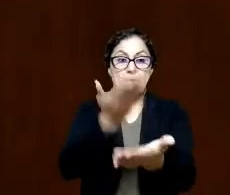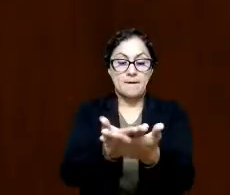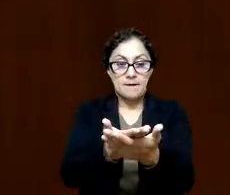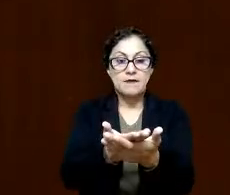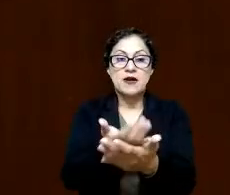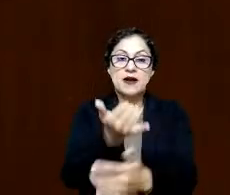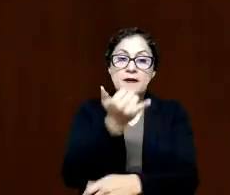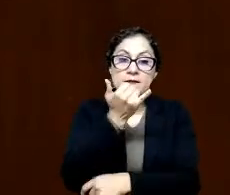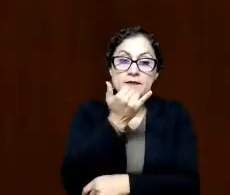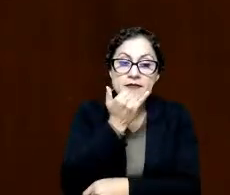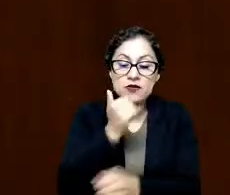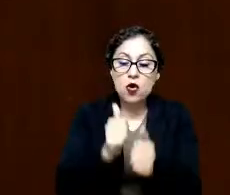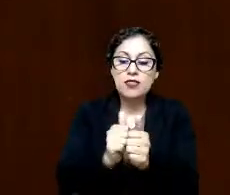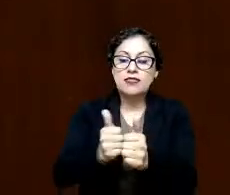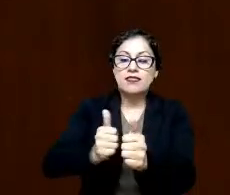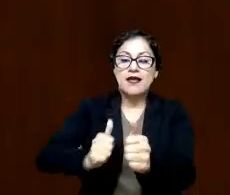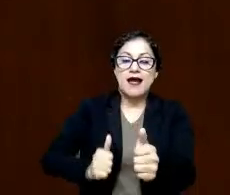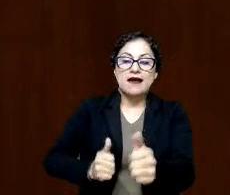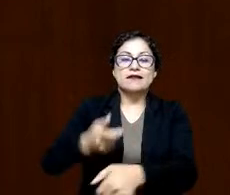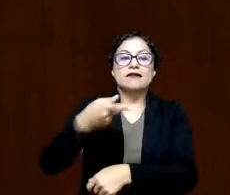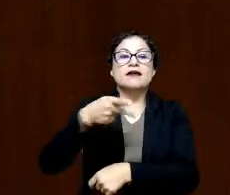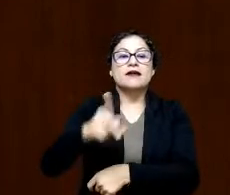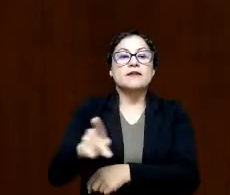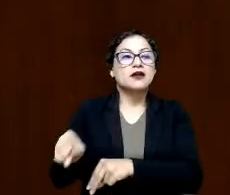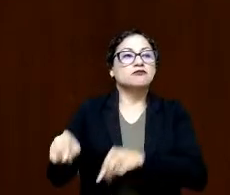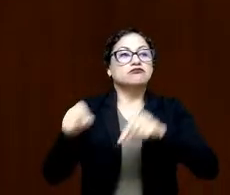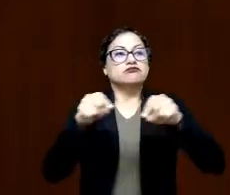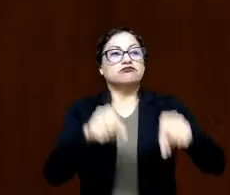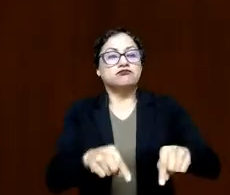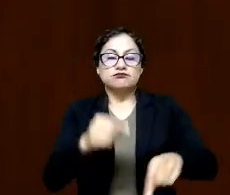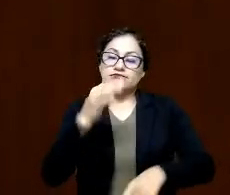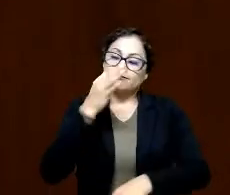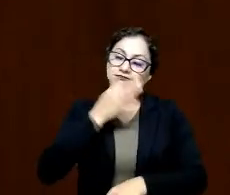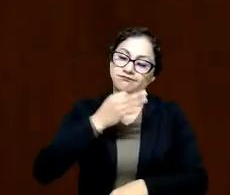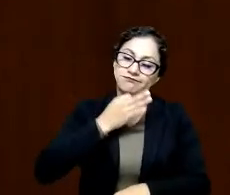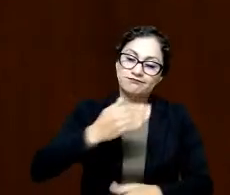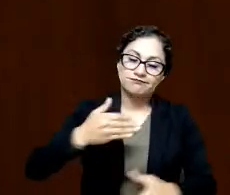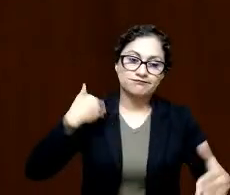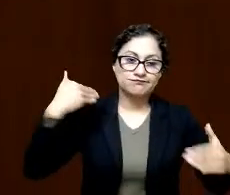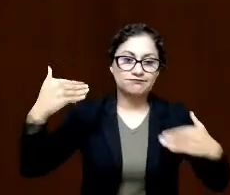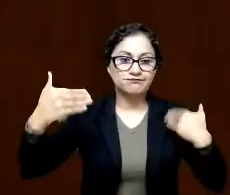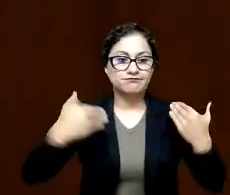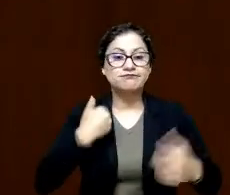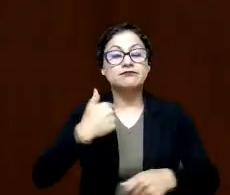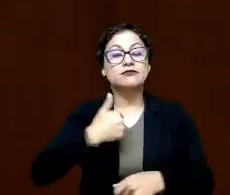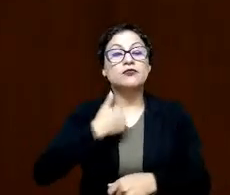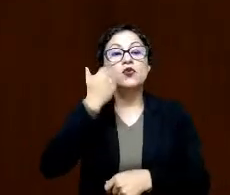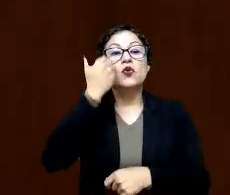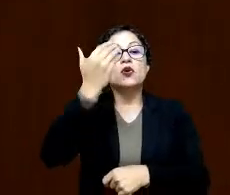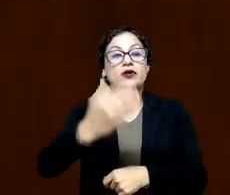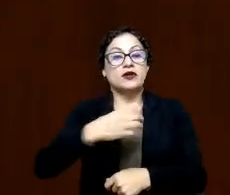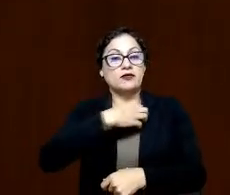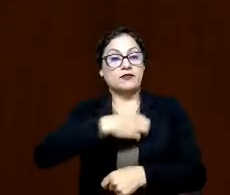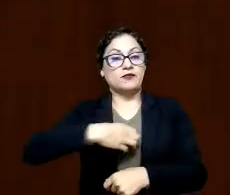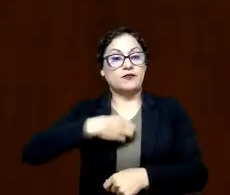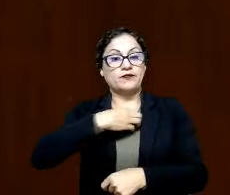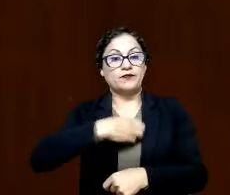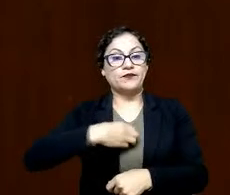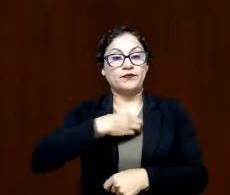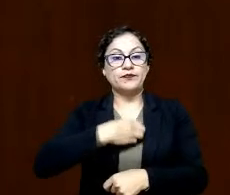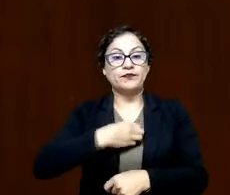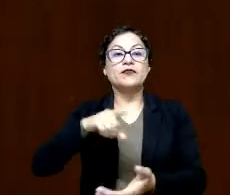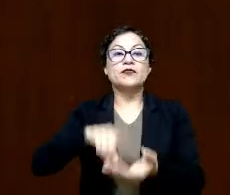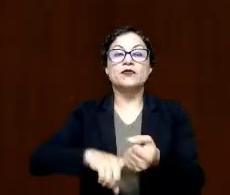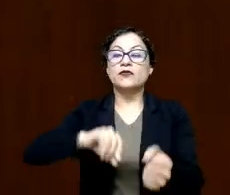retrasado tanto, pero también venimos a festejar. Y yo sí creo y me gustaría celebrar la altura de miras de los integrantes de la Junta de